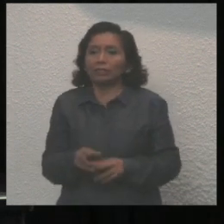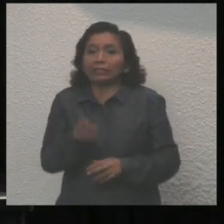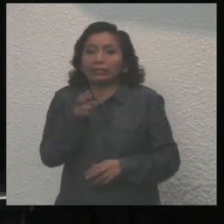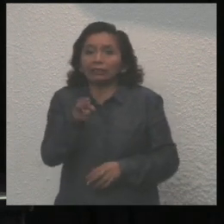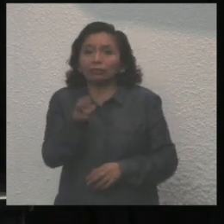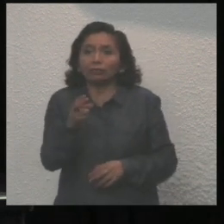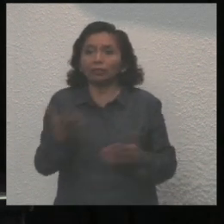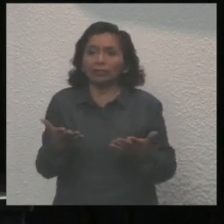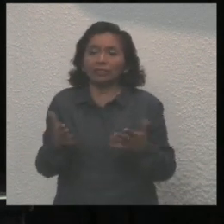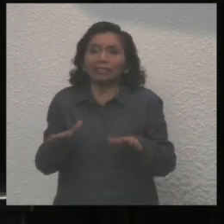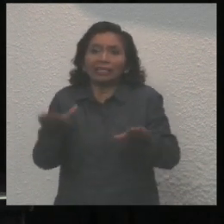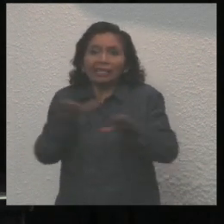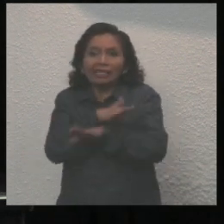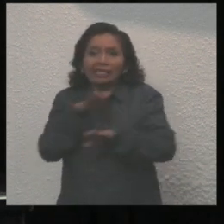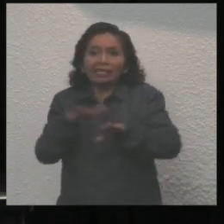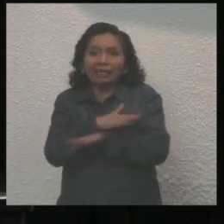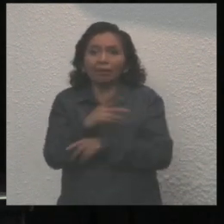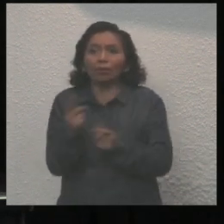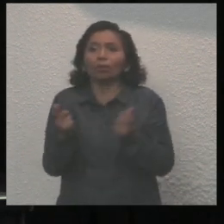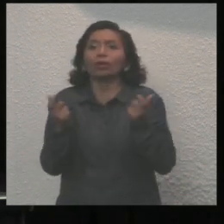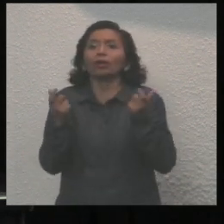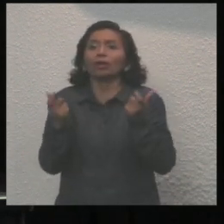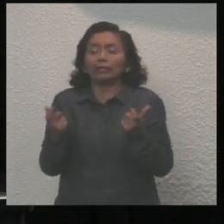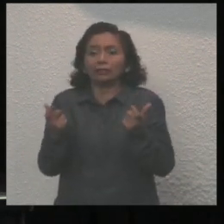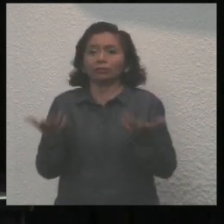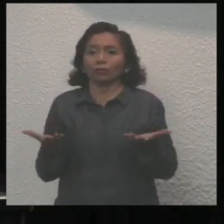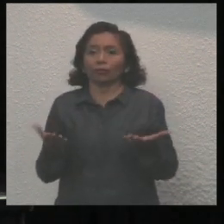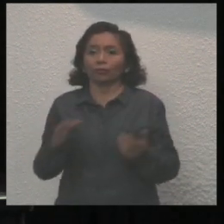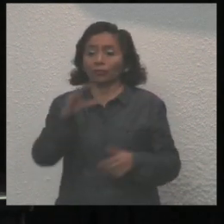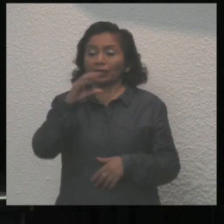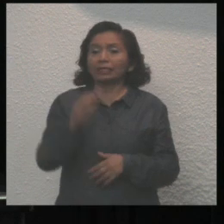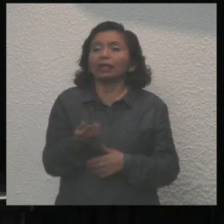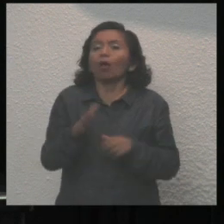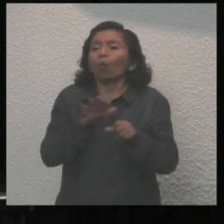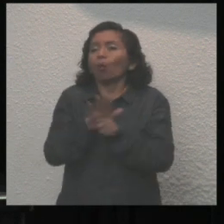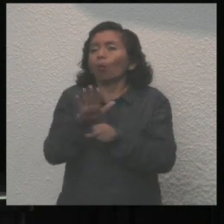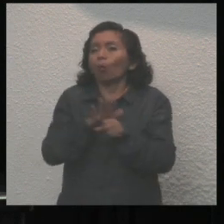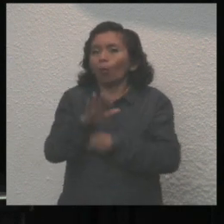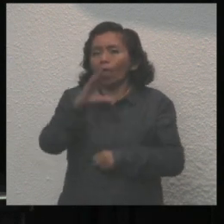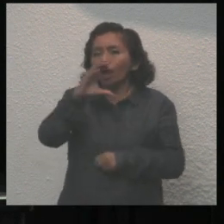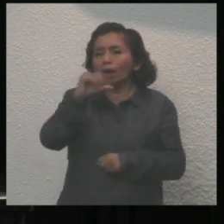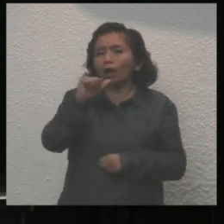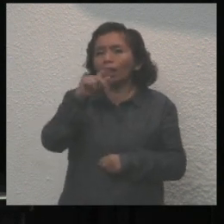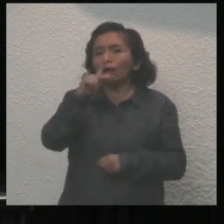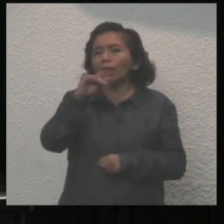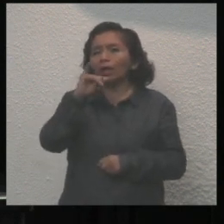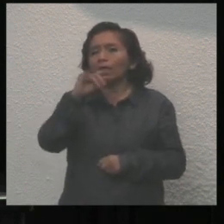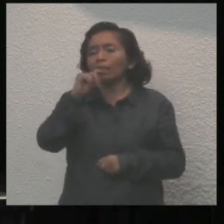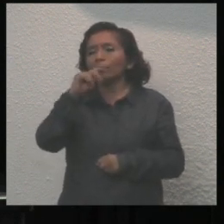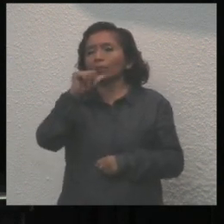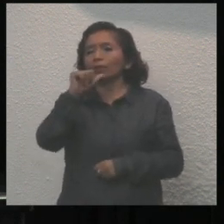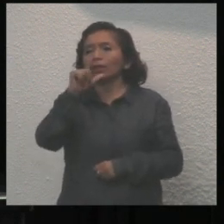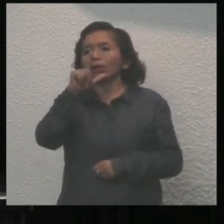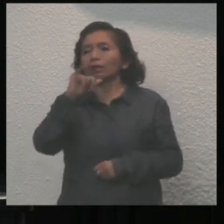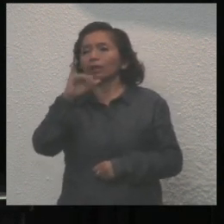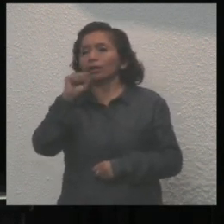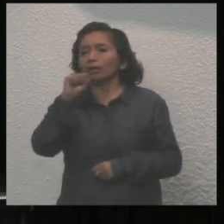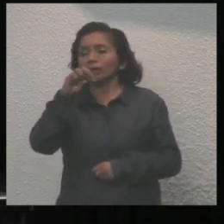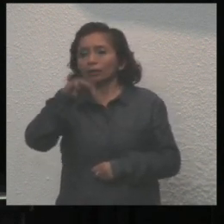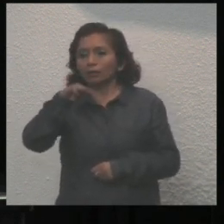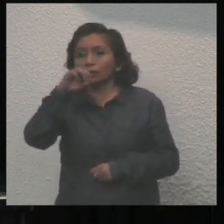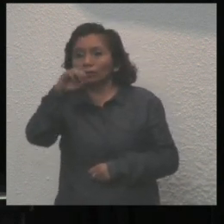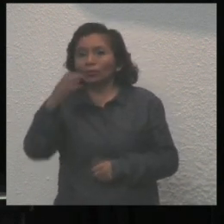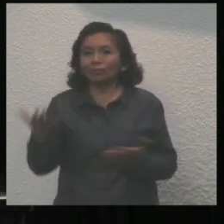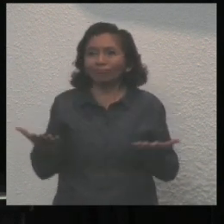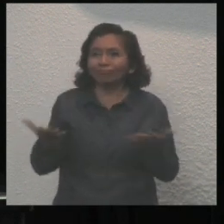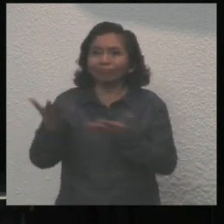campo económico es la del capitalismo parasitario, la de las economías criminales, la de mantenernos bajo